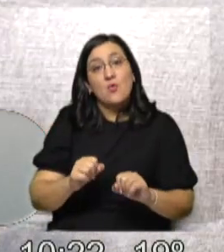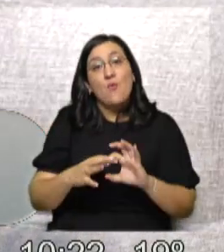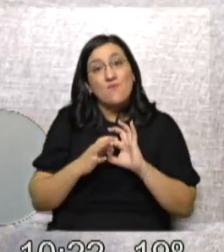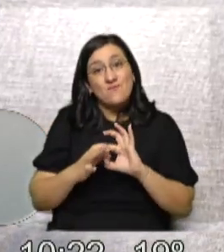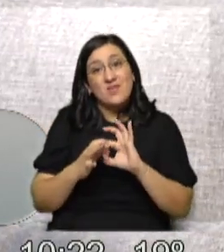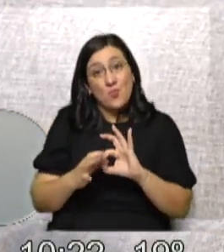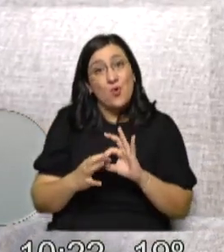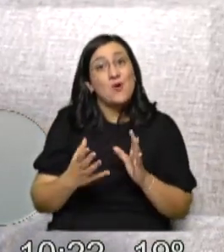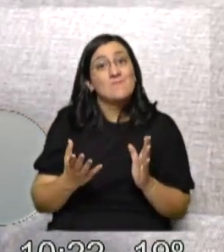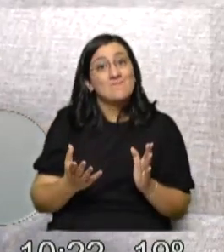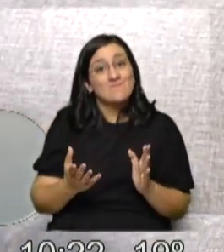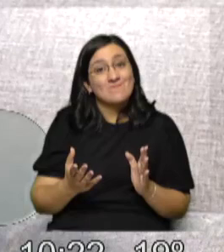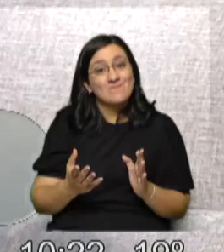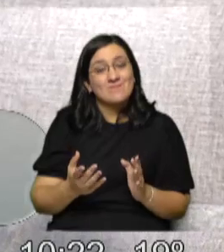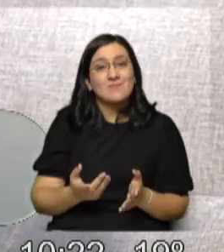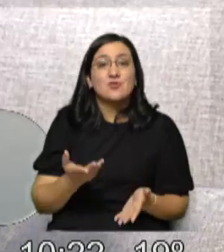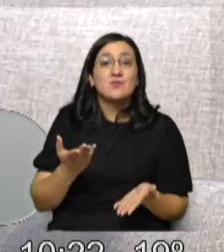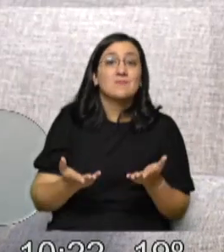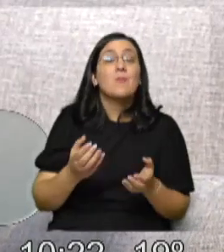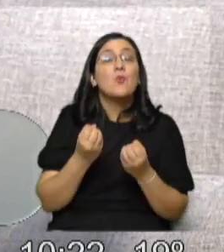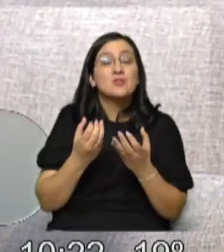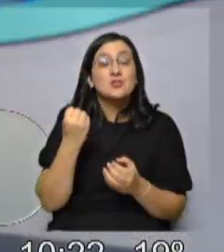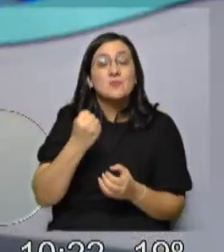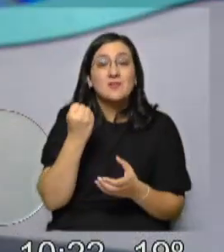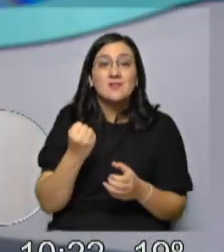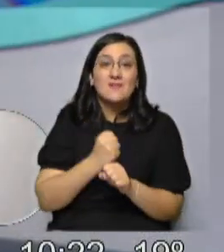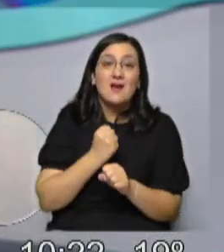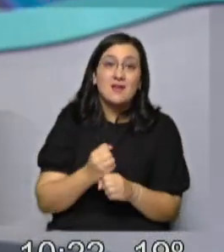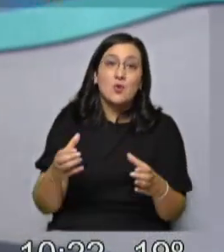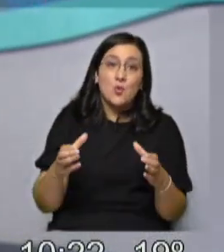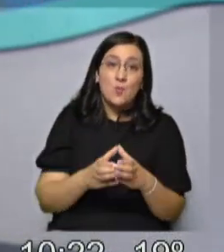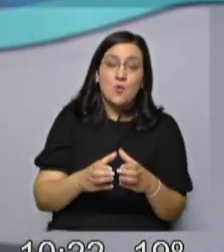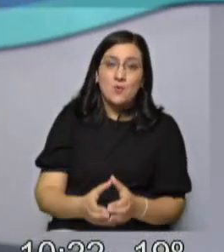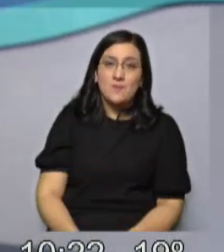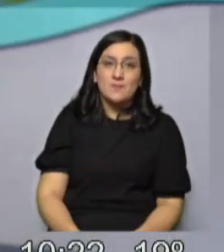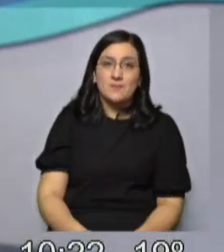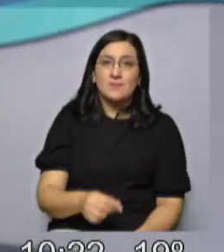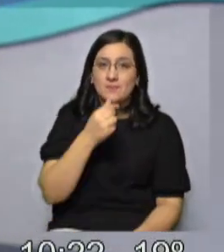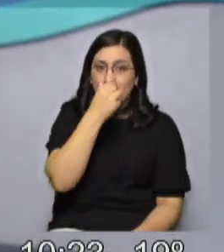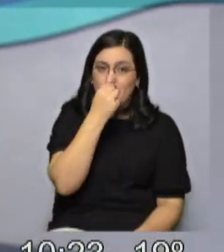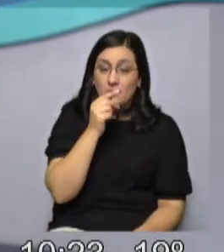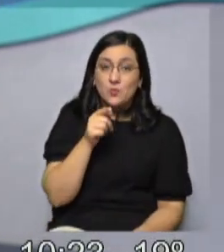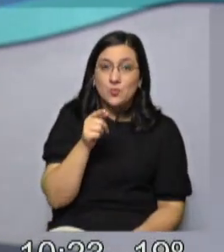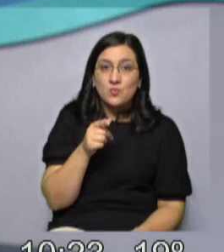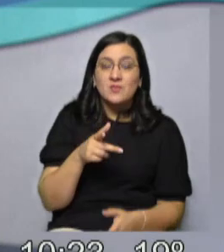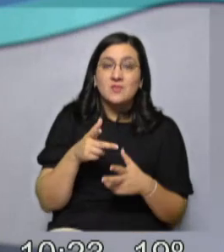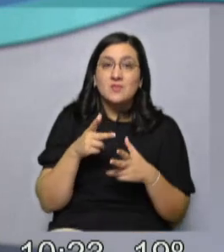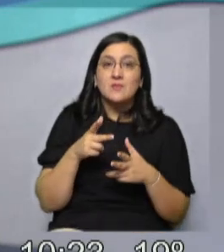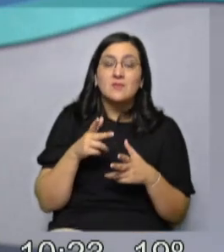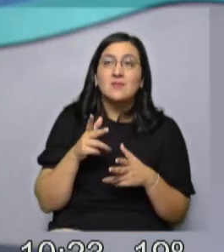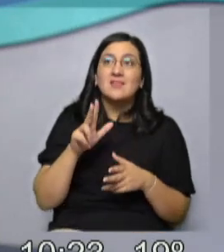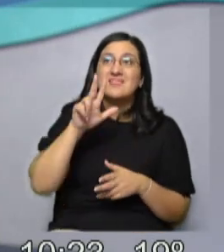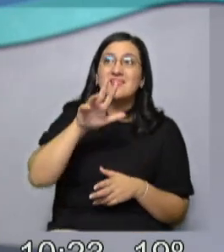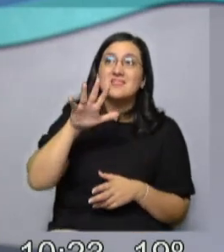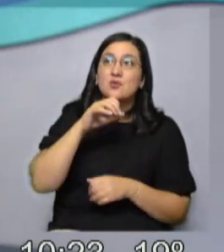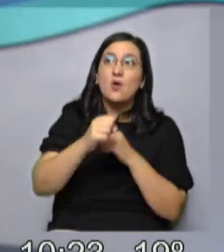ahí está la apuesta de esto a la grupalidad. Yo me hizo acordar cuando dijiste, usaste la palabra gregario, hace 35 años